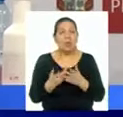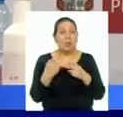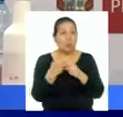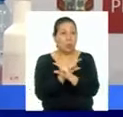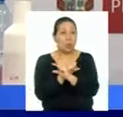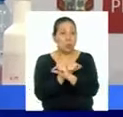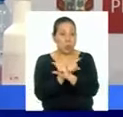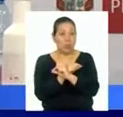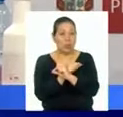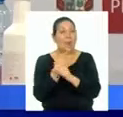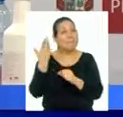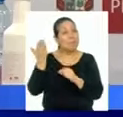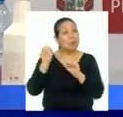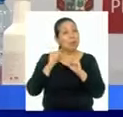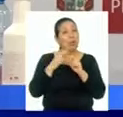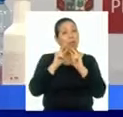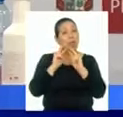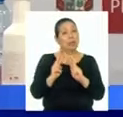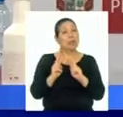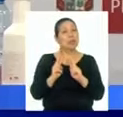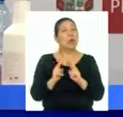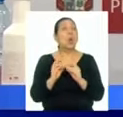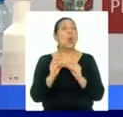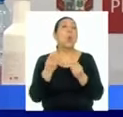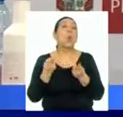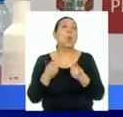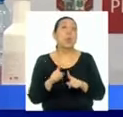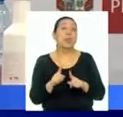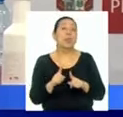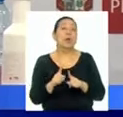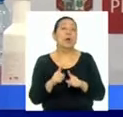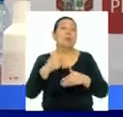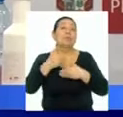Twitter en los cuales ha dado cuenta de los avances en cuanto a